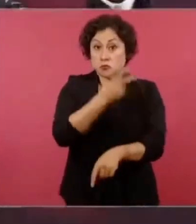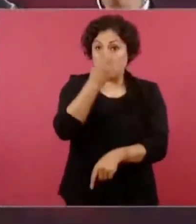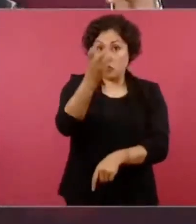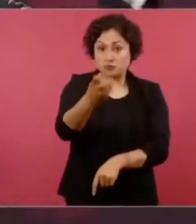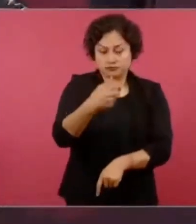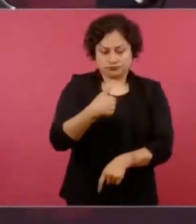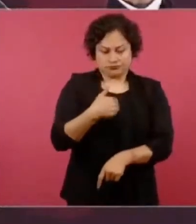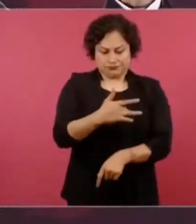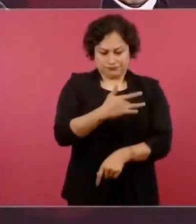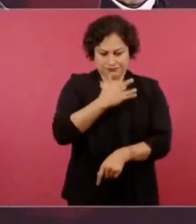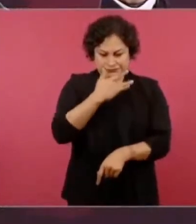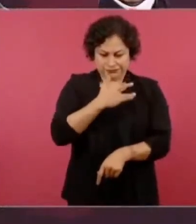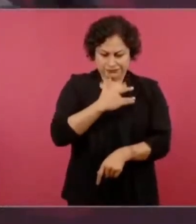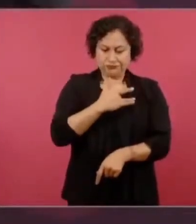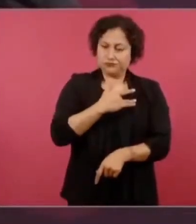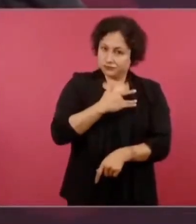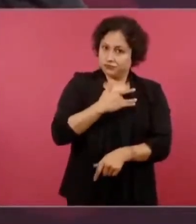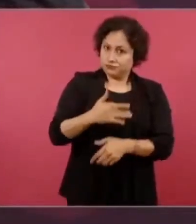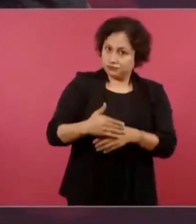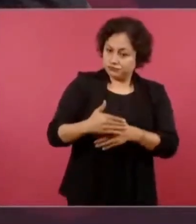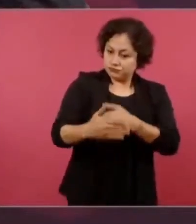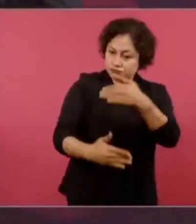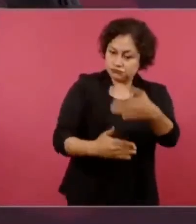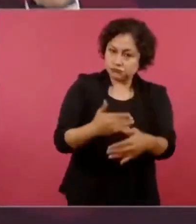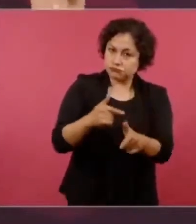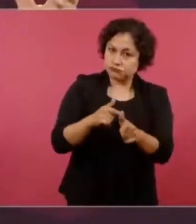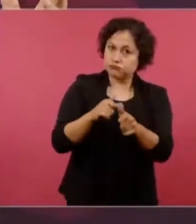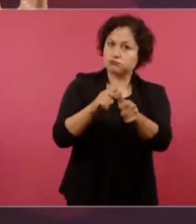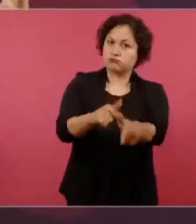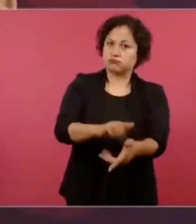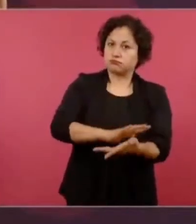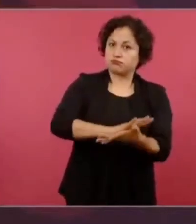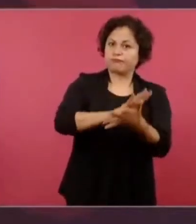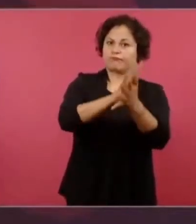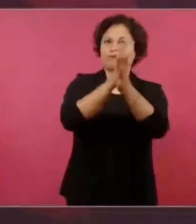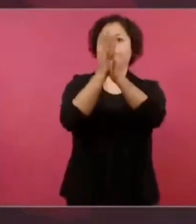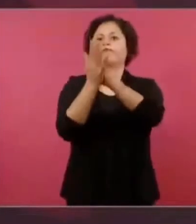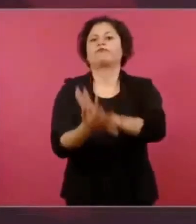el proceso de transformación, porque fue mucho tiempo,